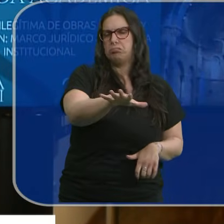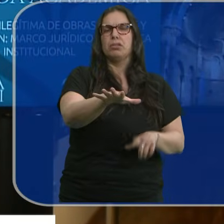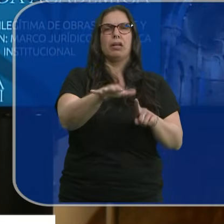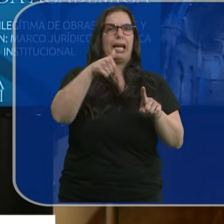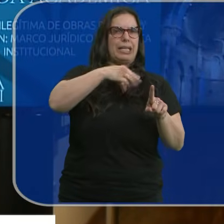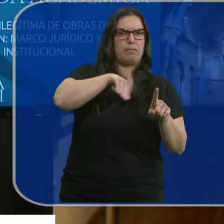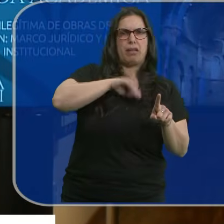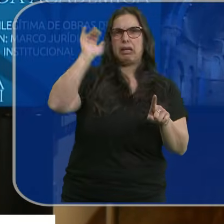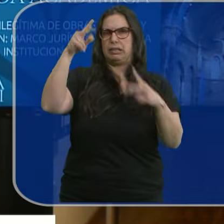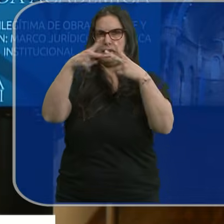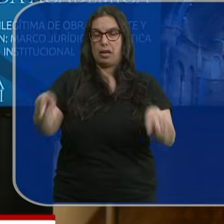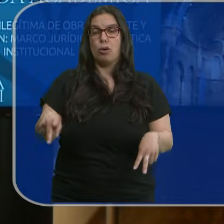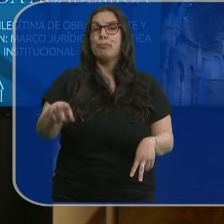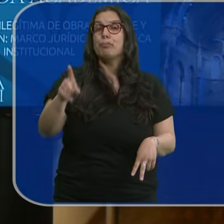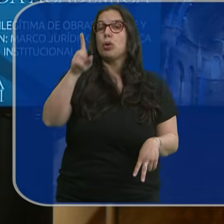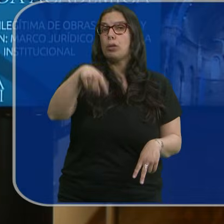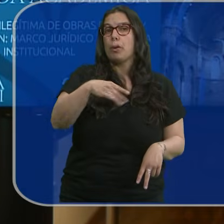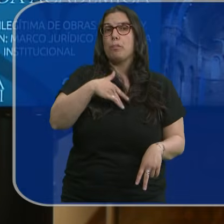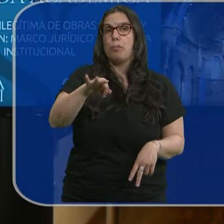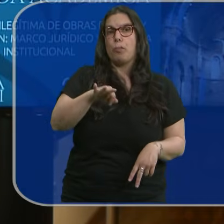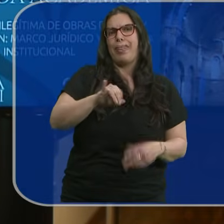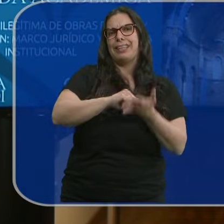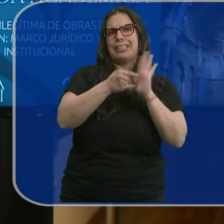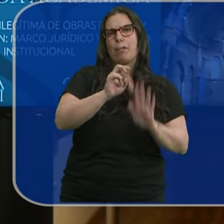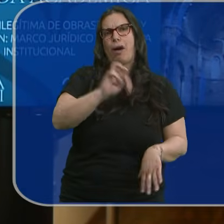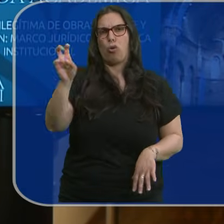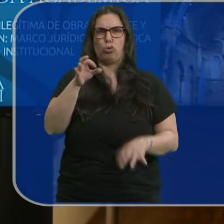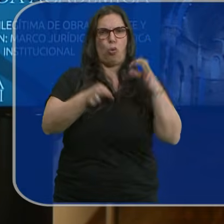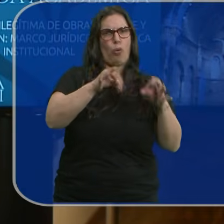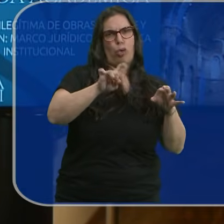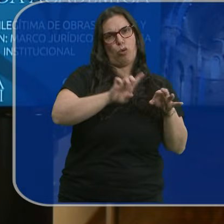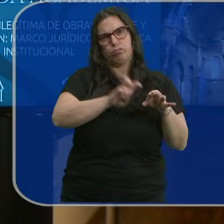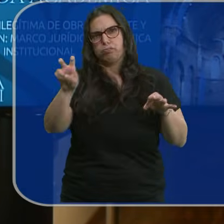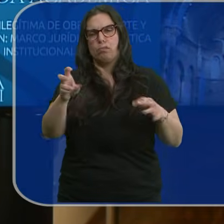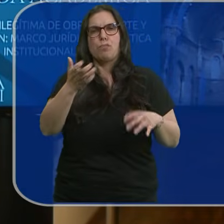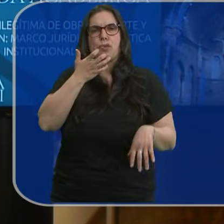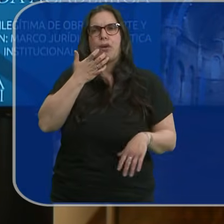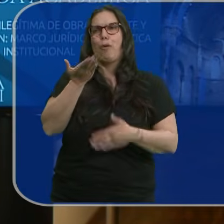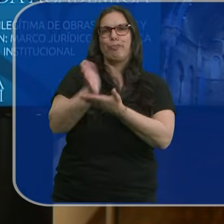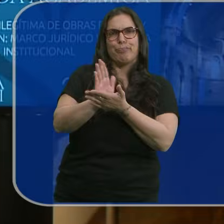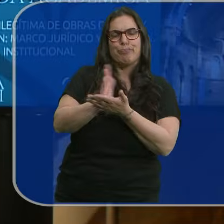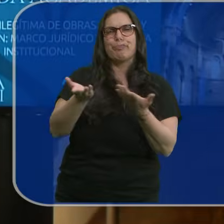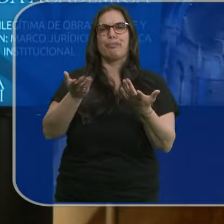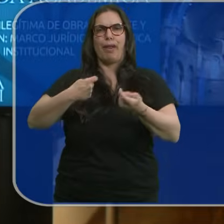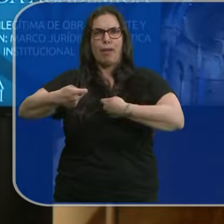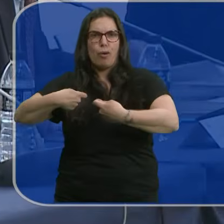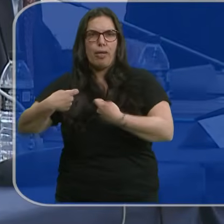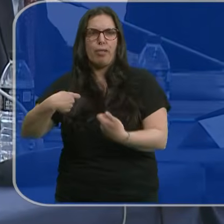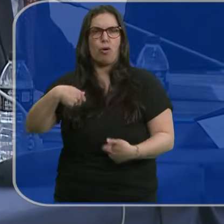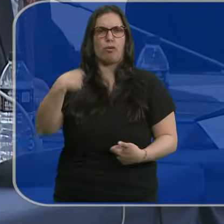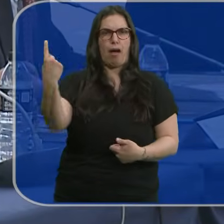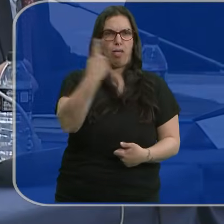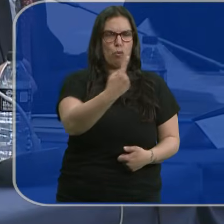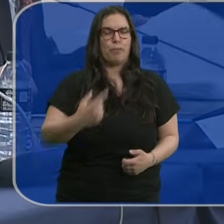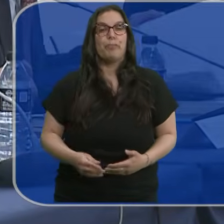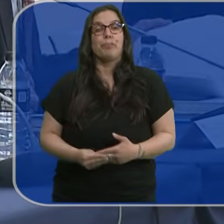en el extranjero, pero también podemos acudir a mecanismos no judiciales, como puede ser un arbitraje o una negociación entre las